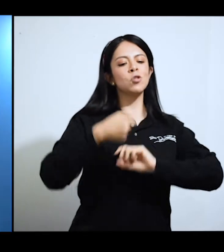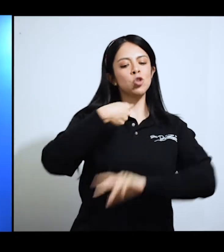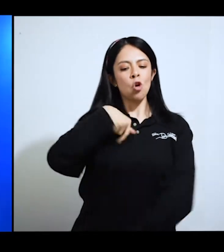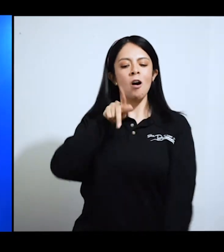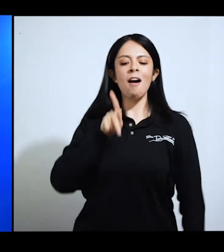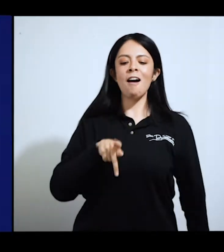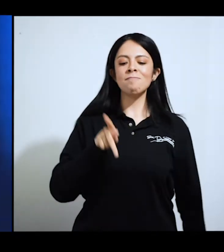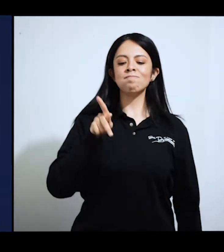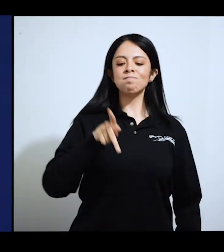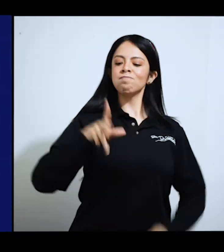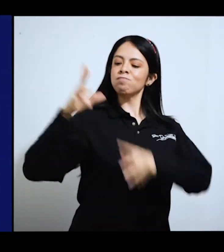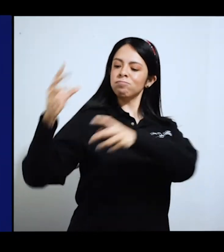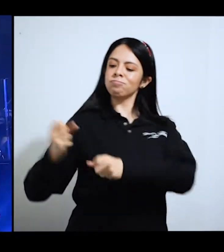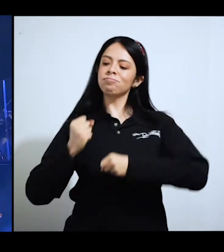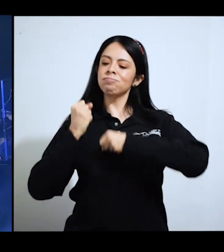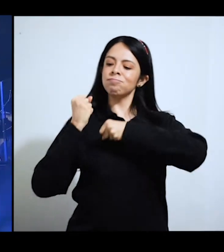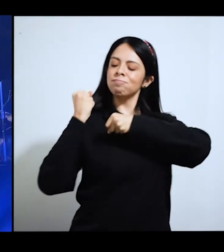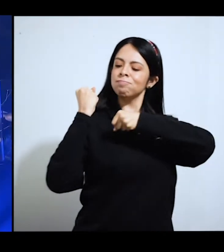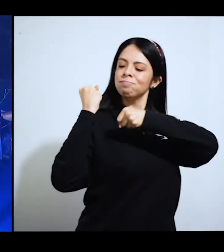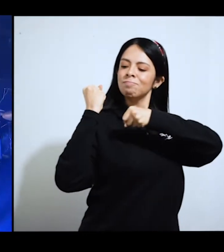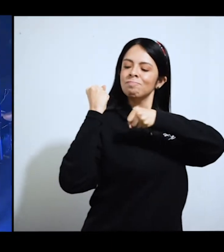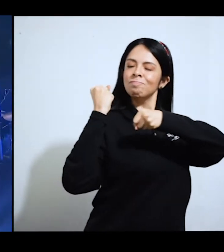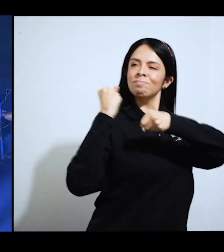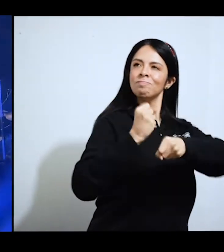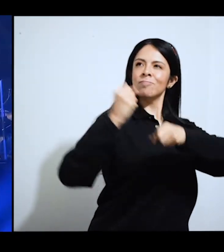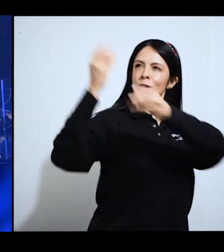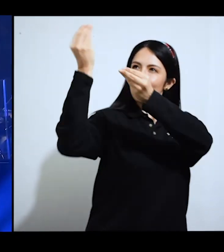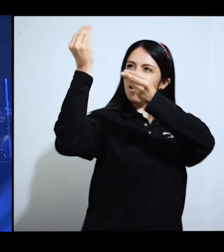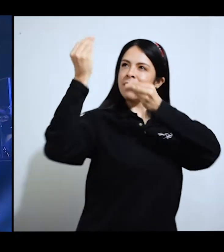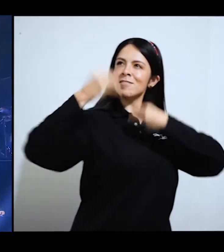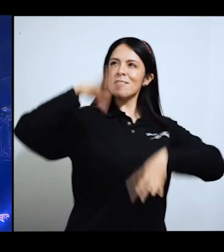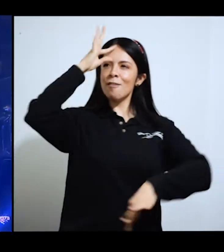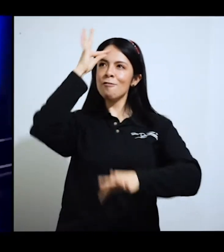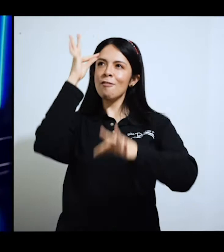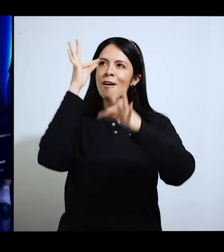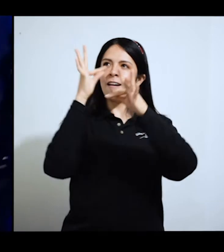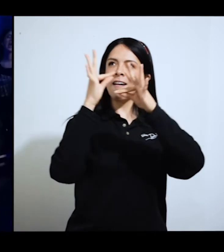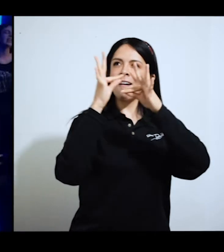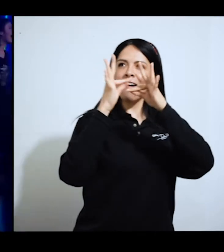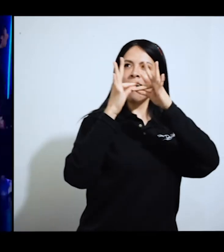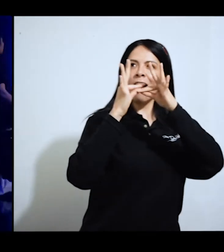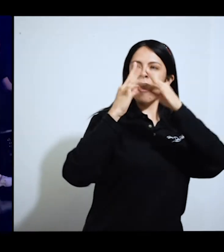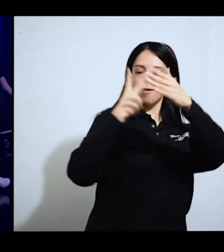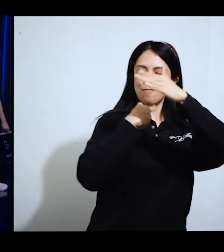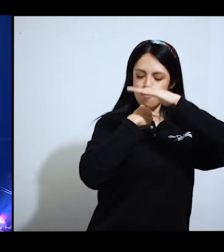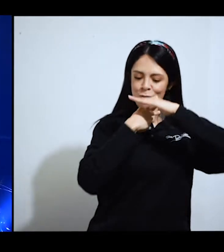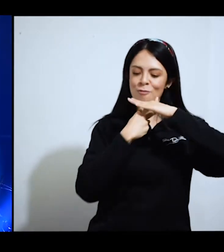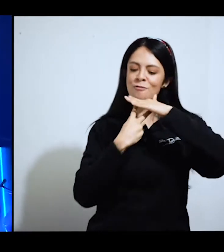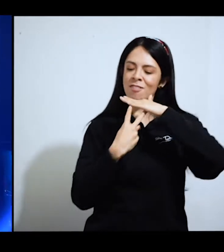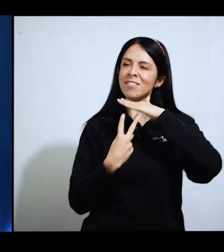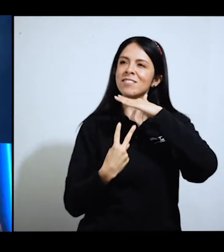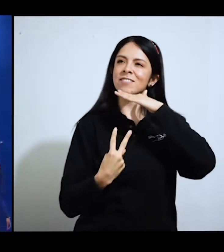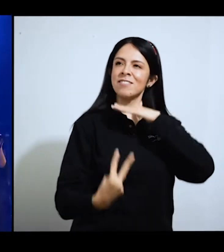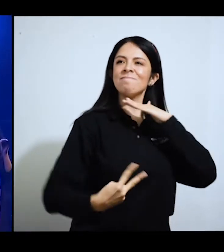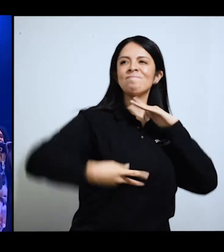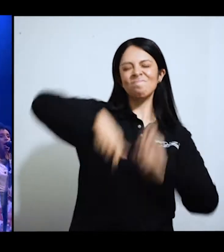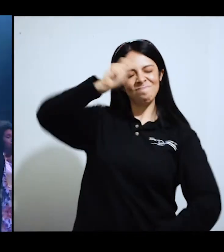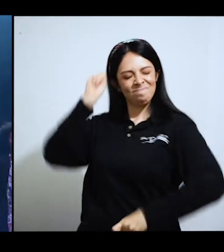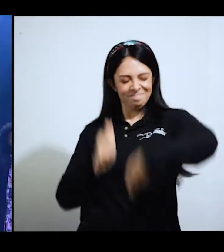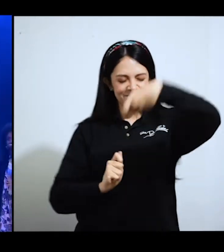cambiar, camino lleno de tu poder. Me das la fe